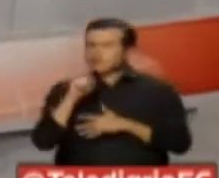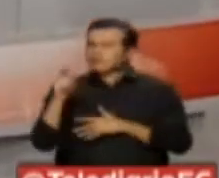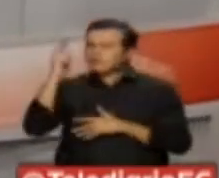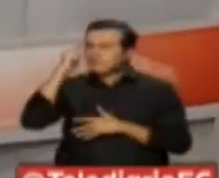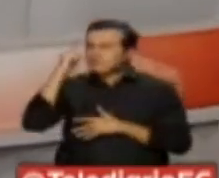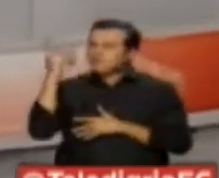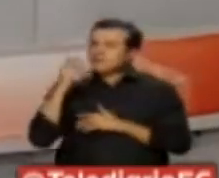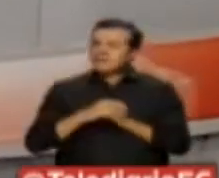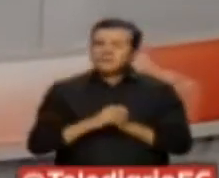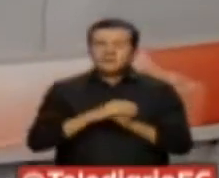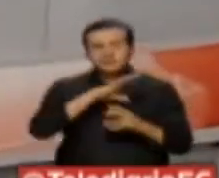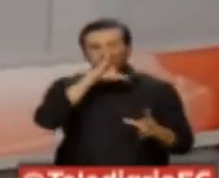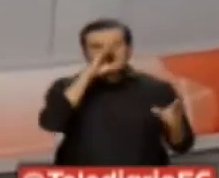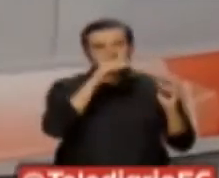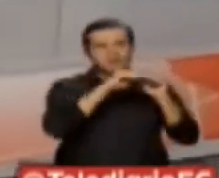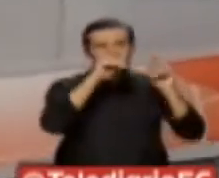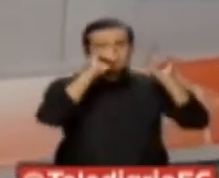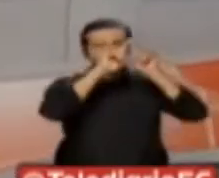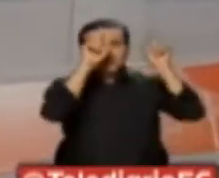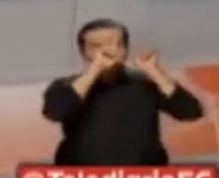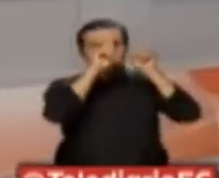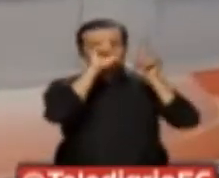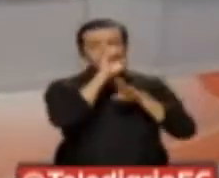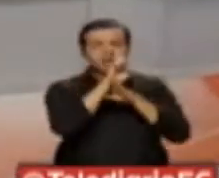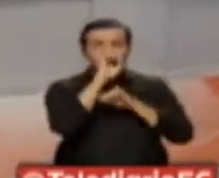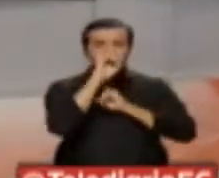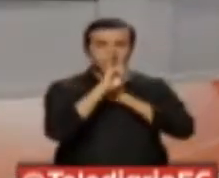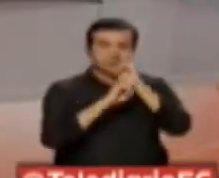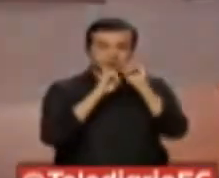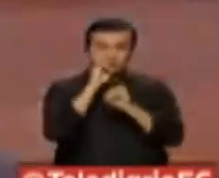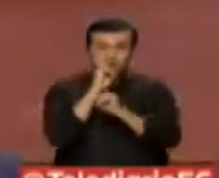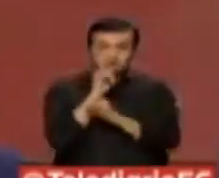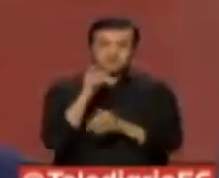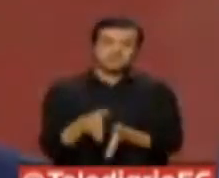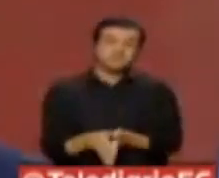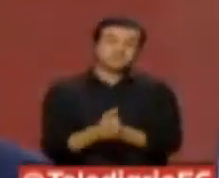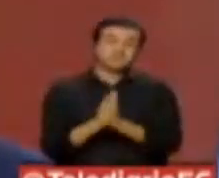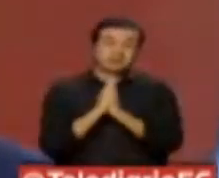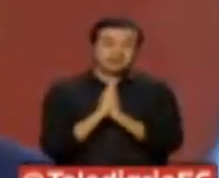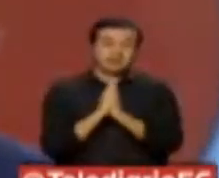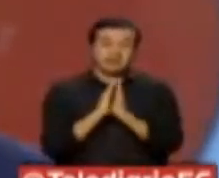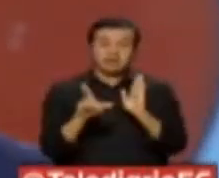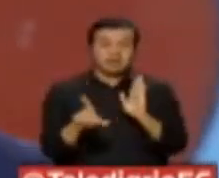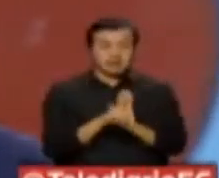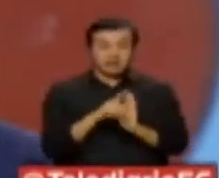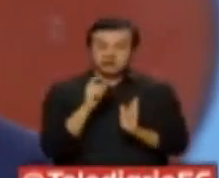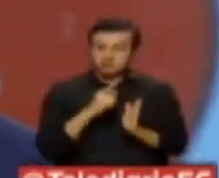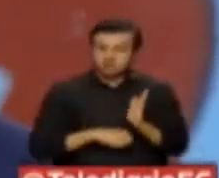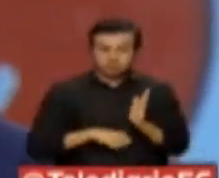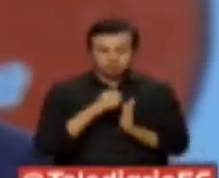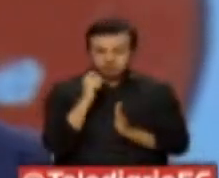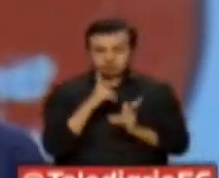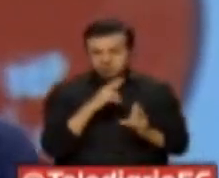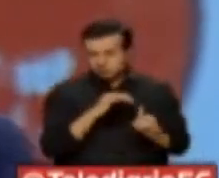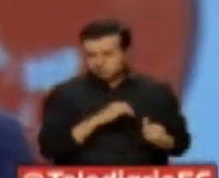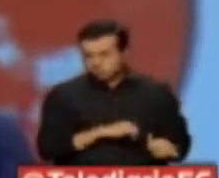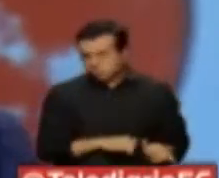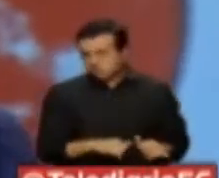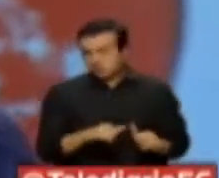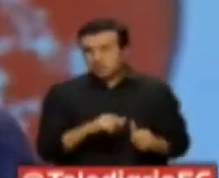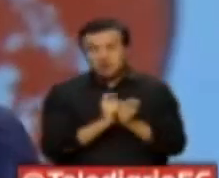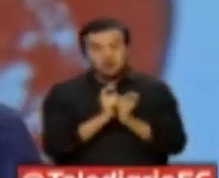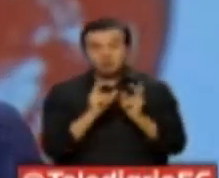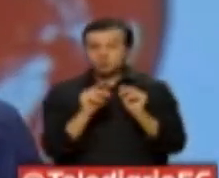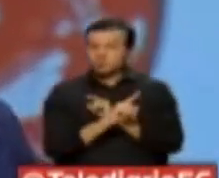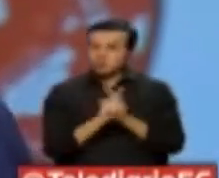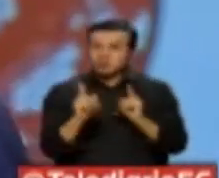definitivamente todo inversionista local y del extranjero demanda estabilidad jurídica previsibilidad y eso lo que